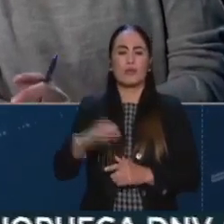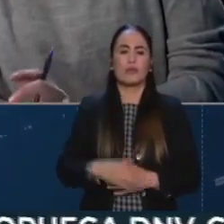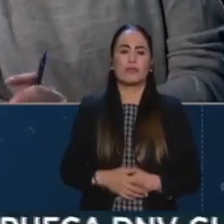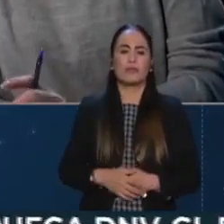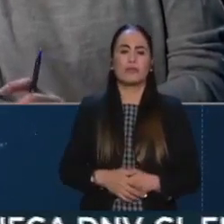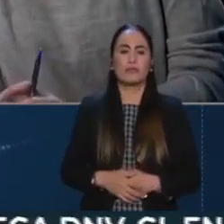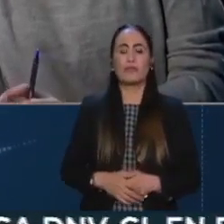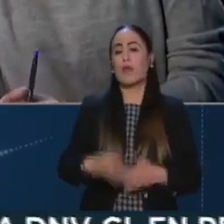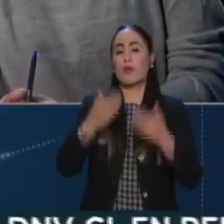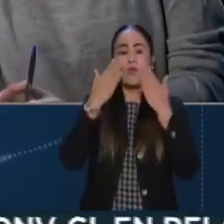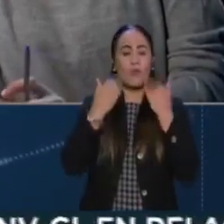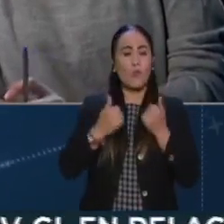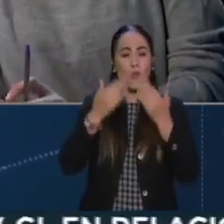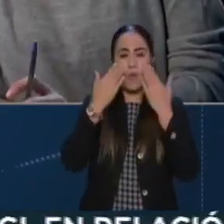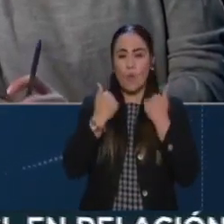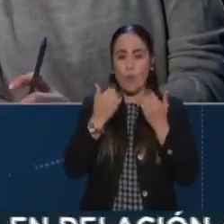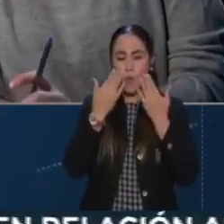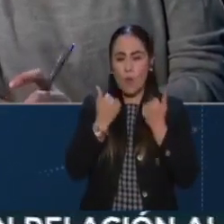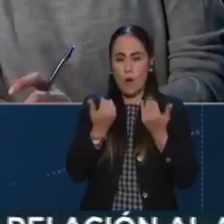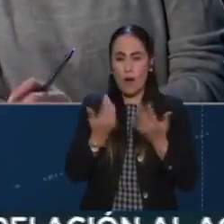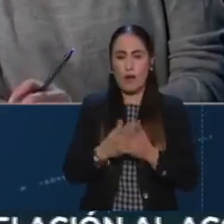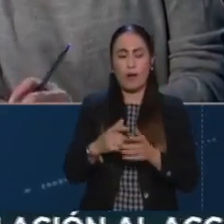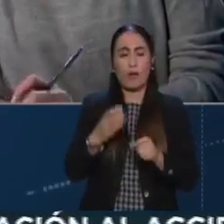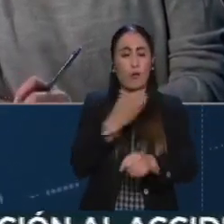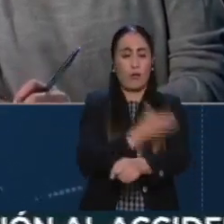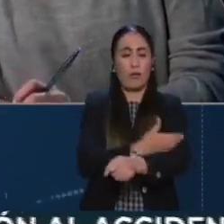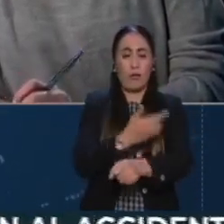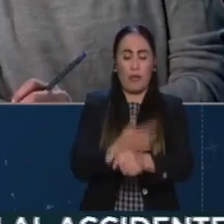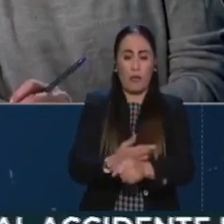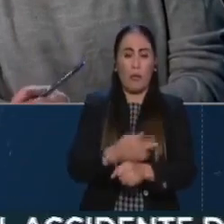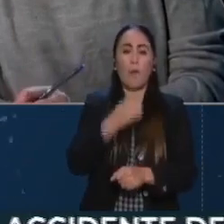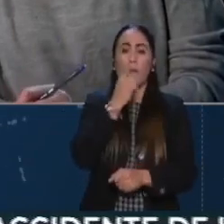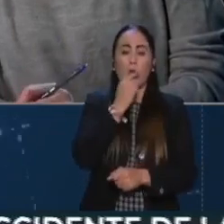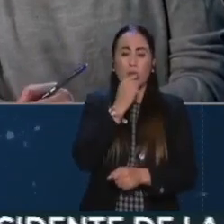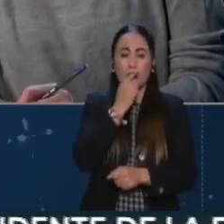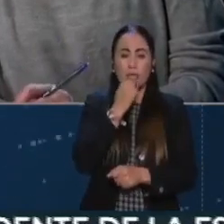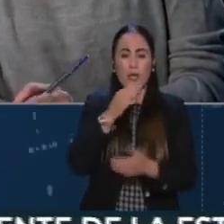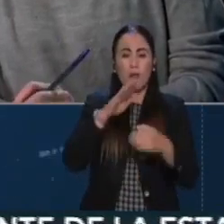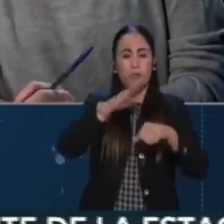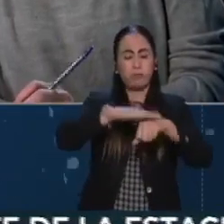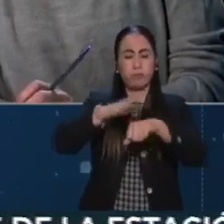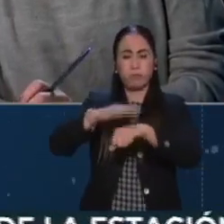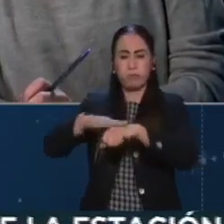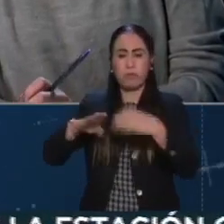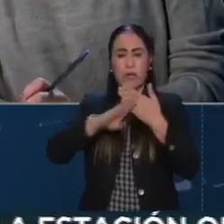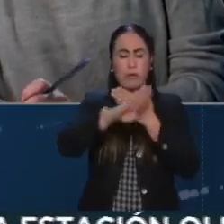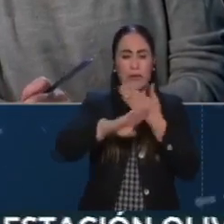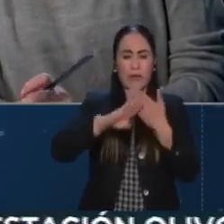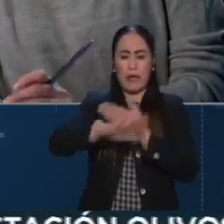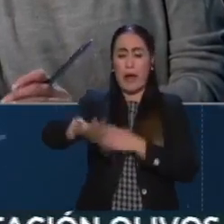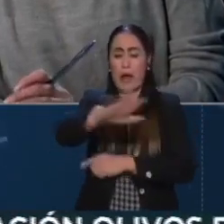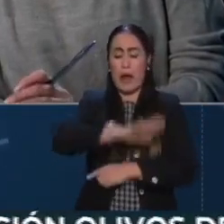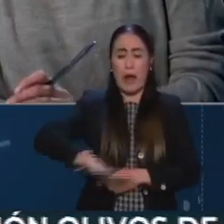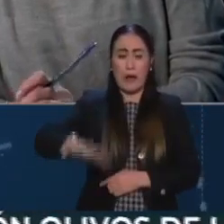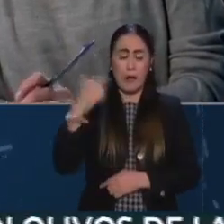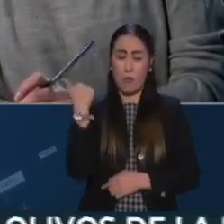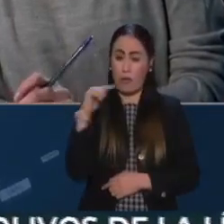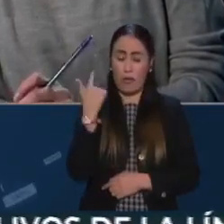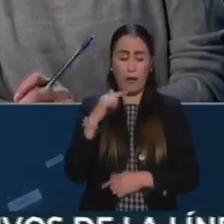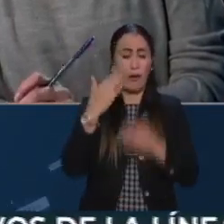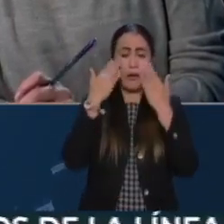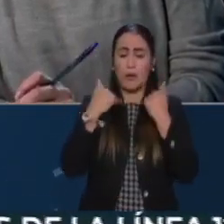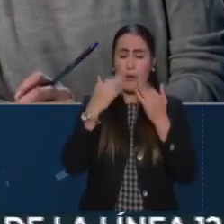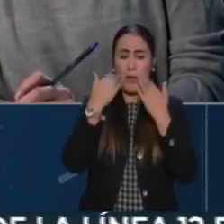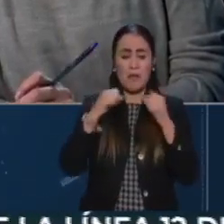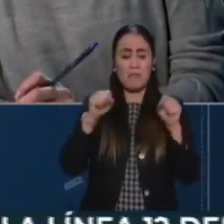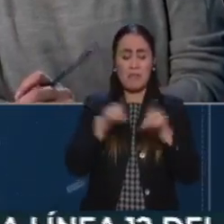de ninguna manera ninguna coordinación policíaca preventiva en la zona metropolitana de Guadalajara y creo que tampoco existe